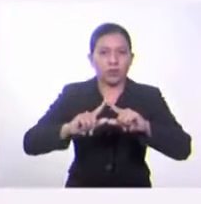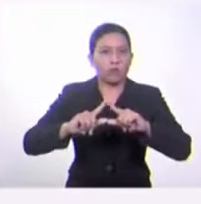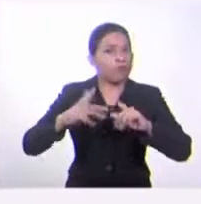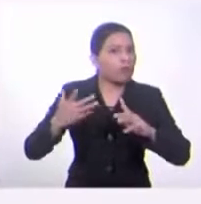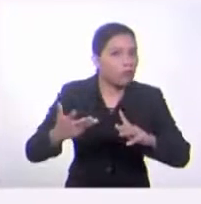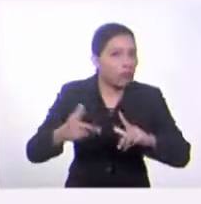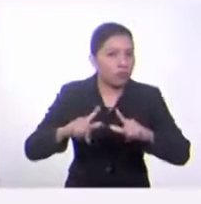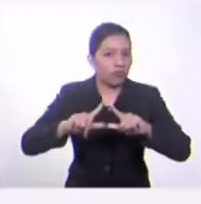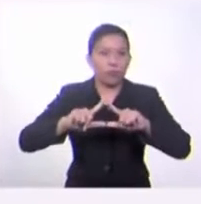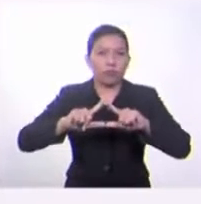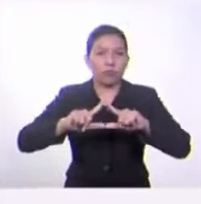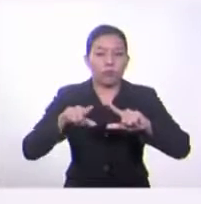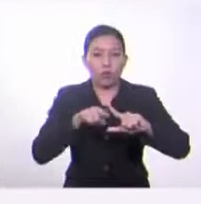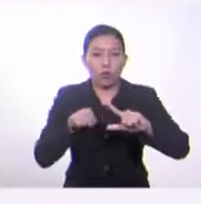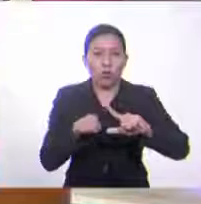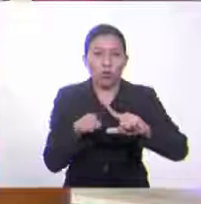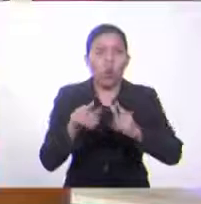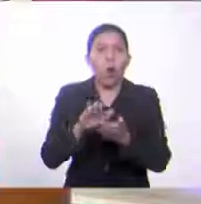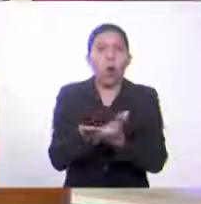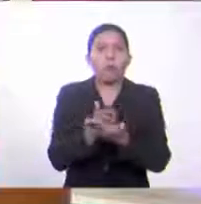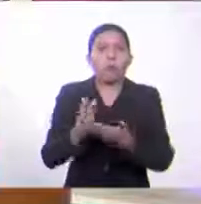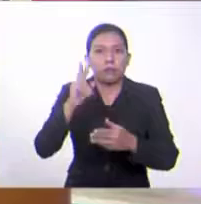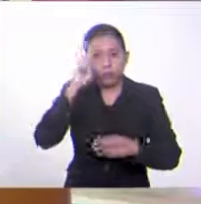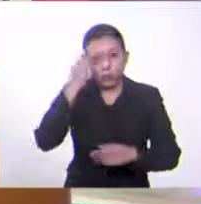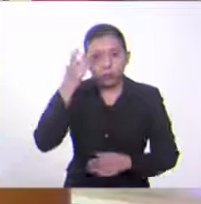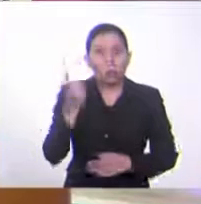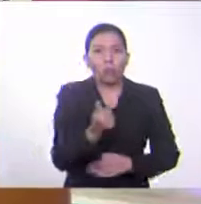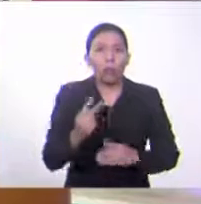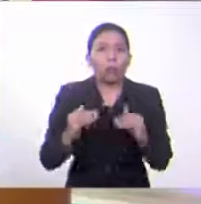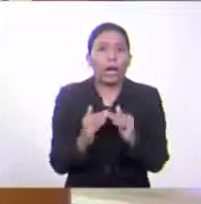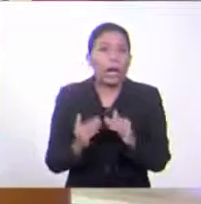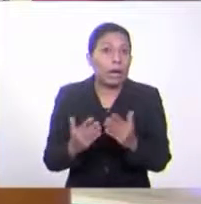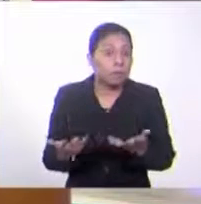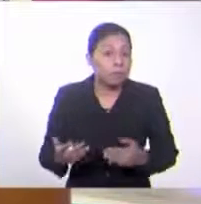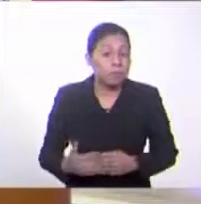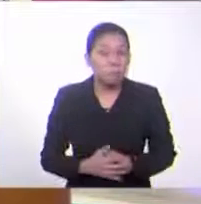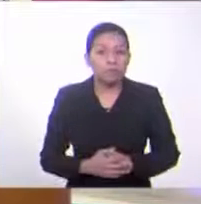pues, el lado es compartido, tienen que ser iguales también. Muy bien, entonces